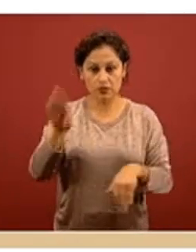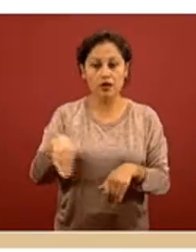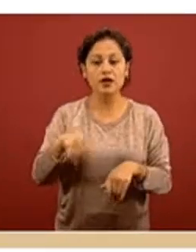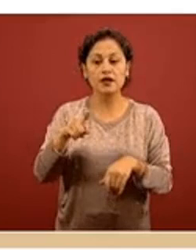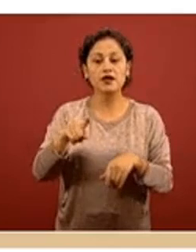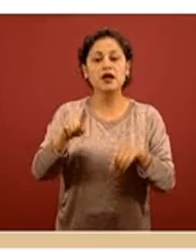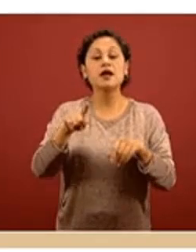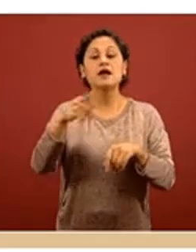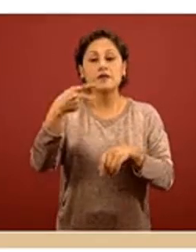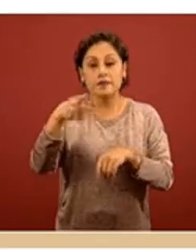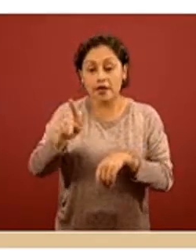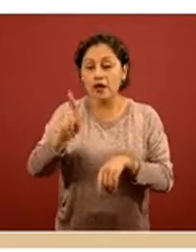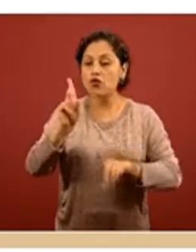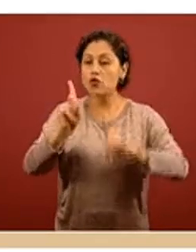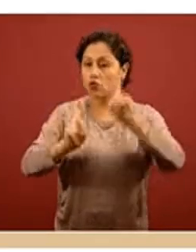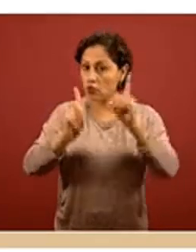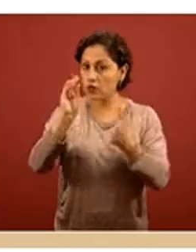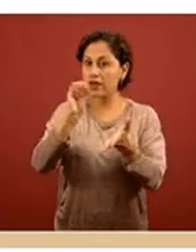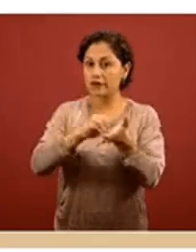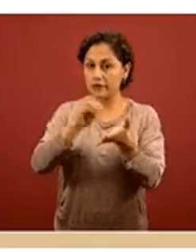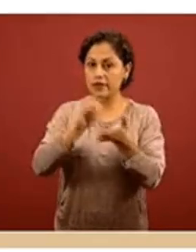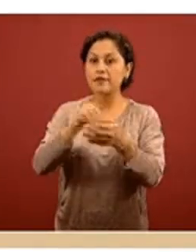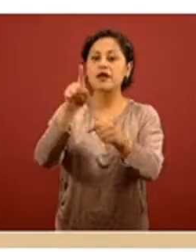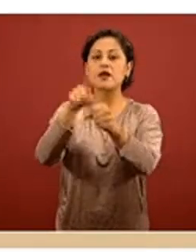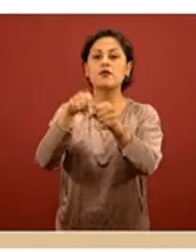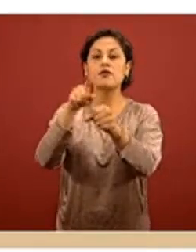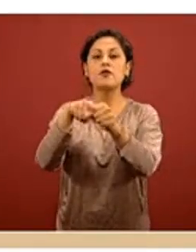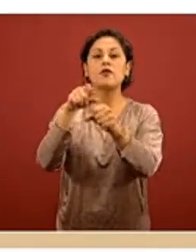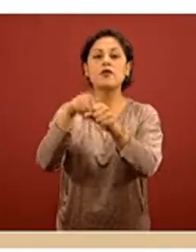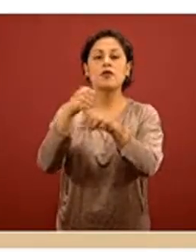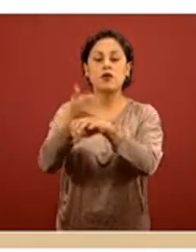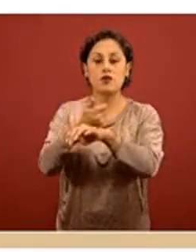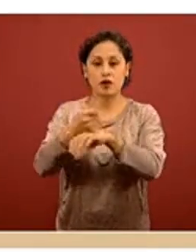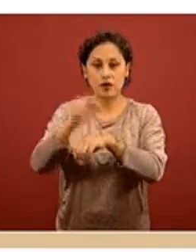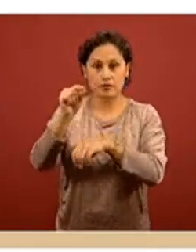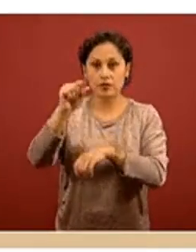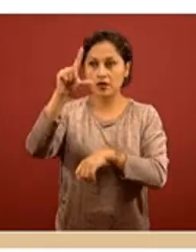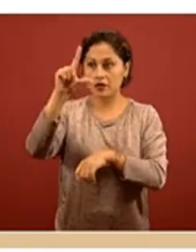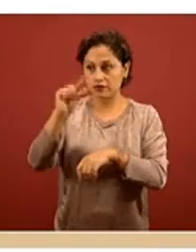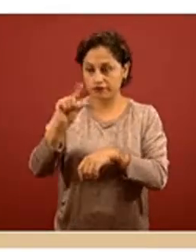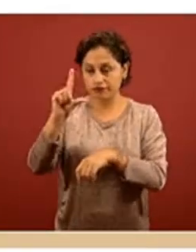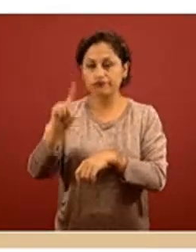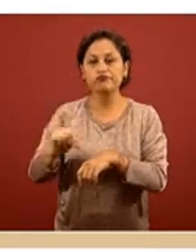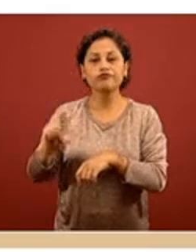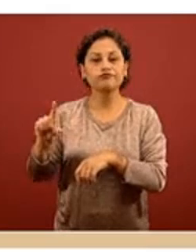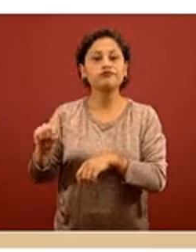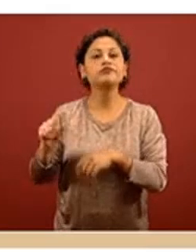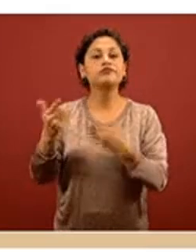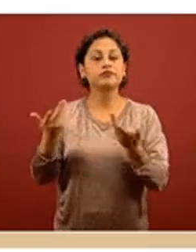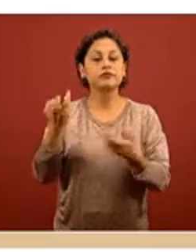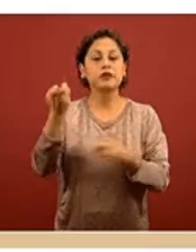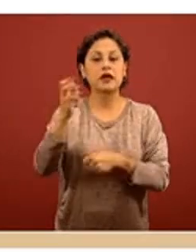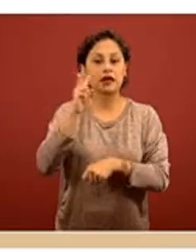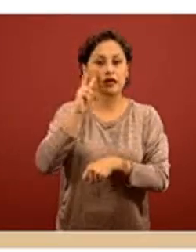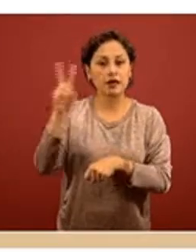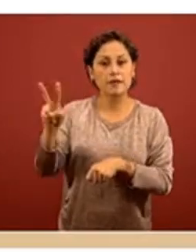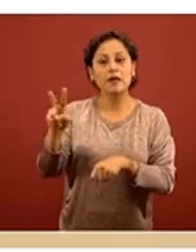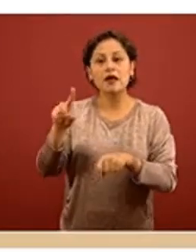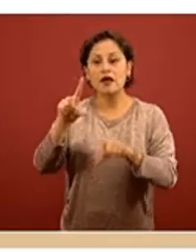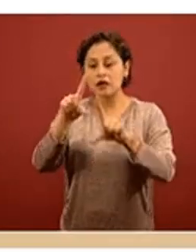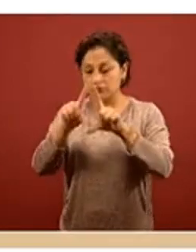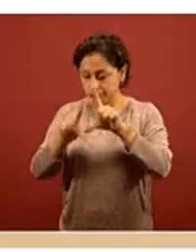defunciones sospechosas y que eso podría entonces incrementar la carga de las mismas para cada una de ellas, y podemos ver cómo han estado